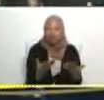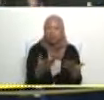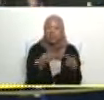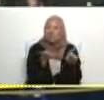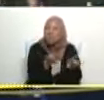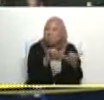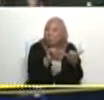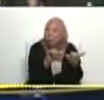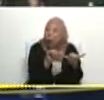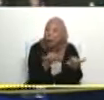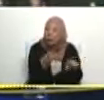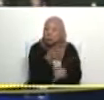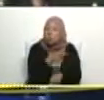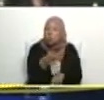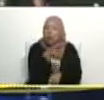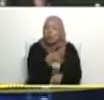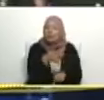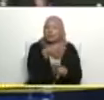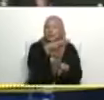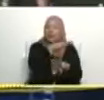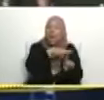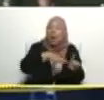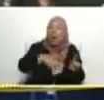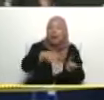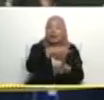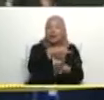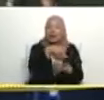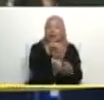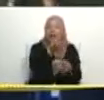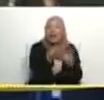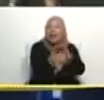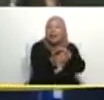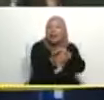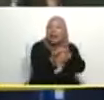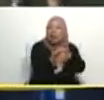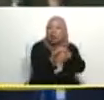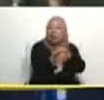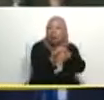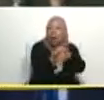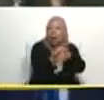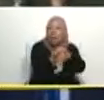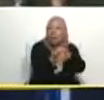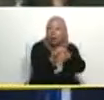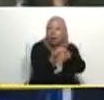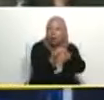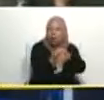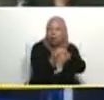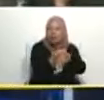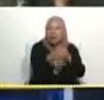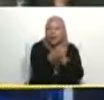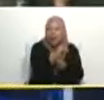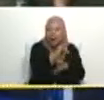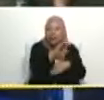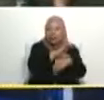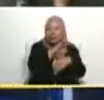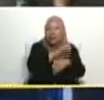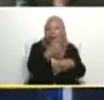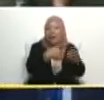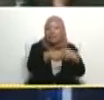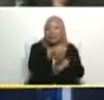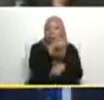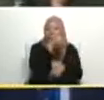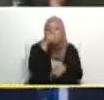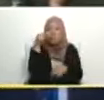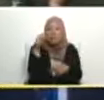base, van por las Islas Galápagos, de manera tal de asegurar el suministro de cocaína a